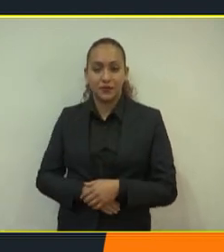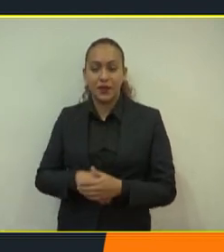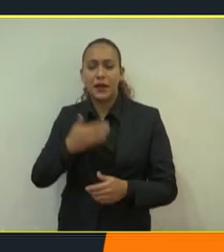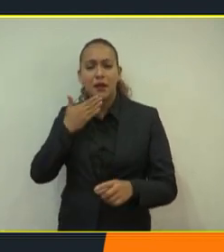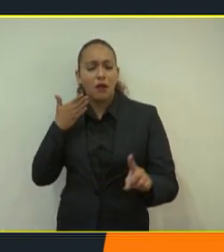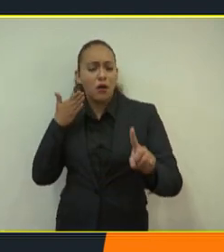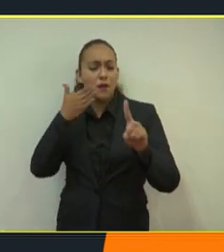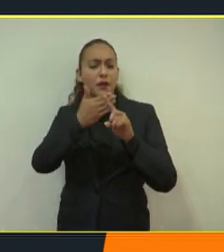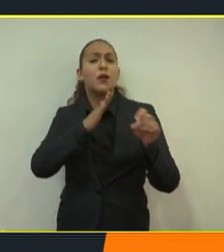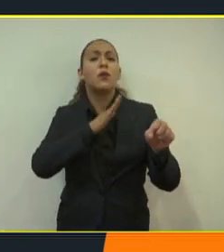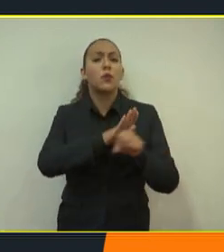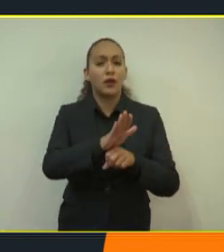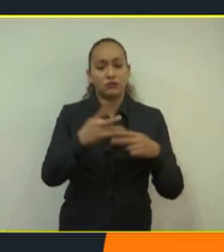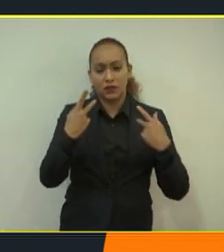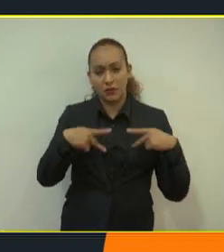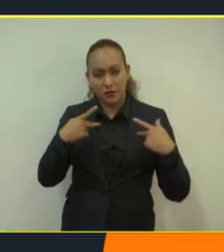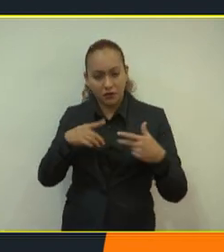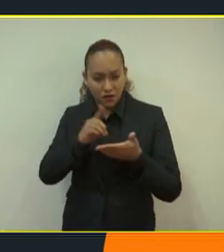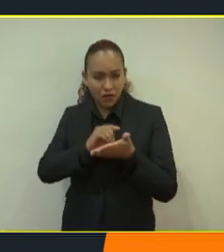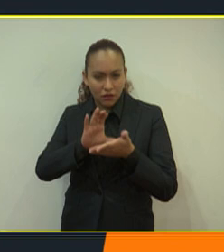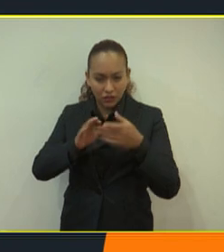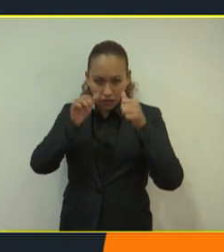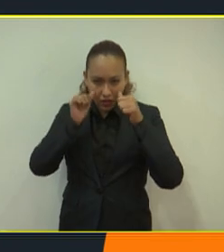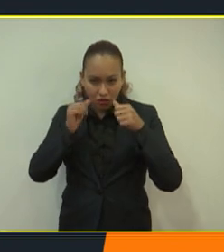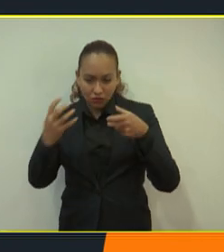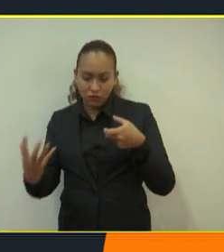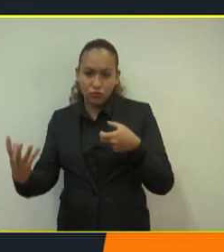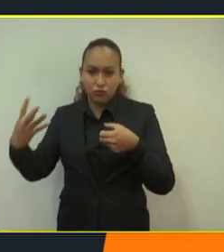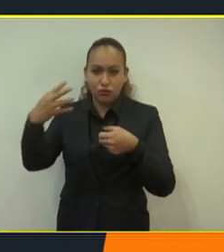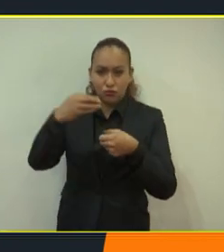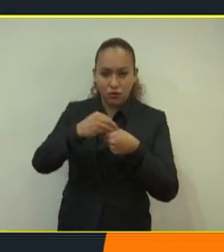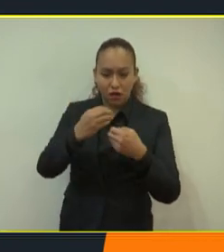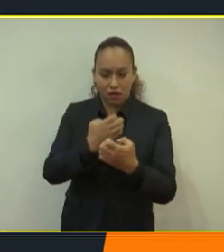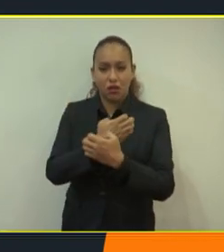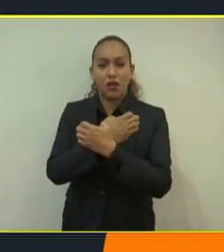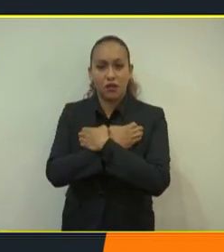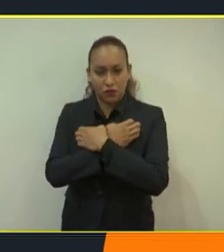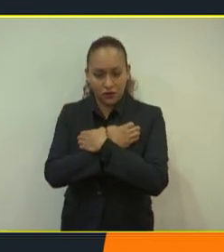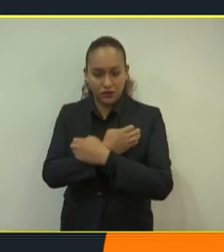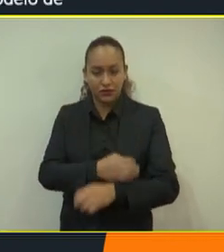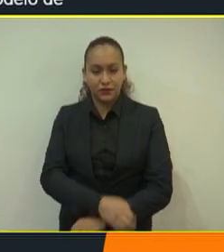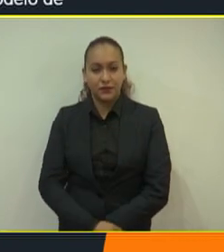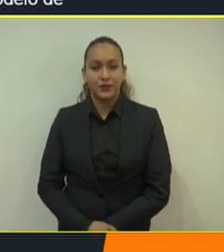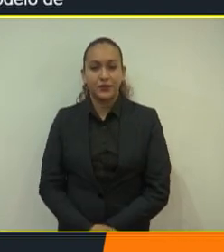integrar a las personas con alguna discapacidad visual en el sistema educativo regular.